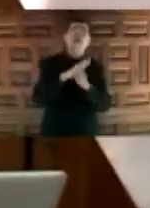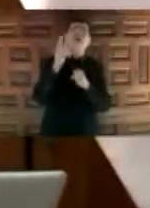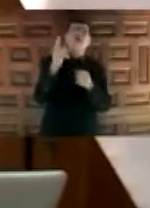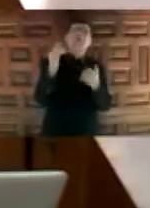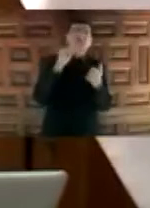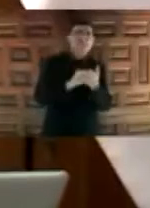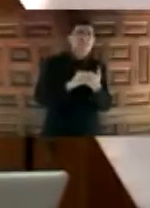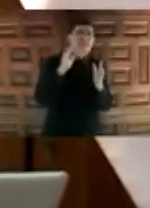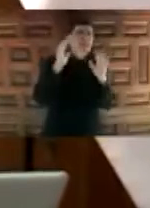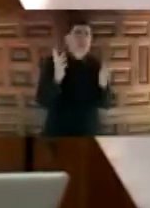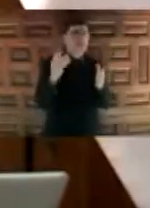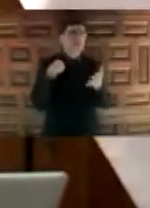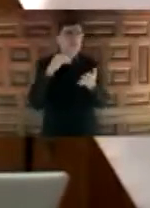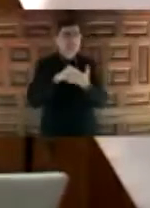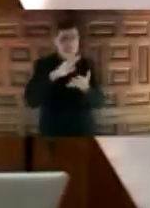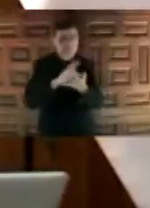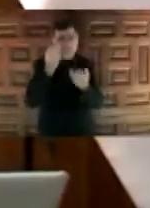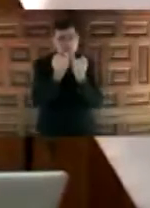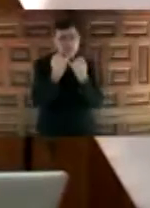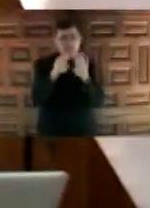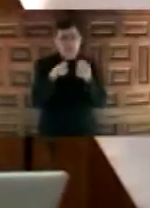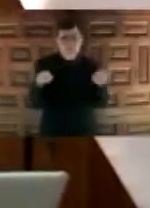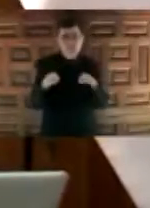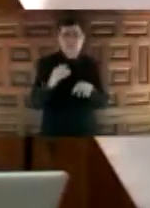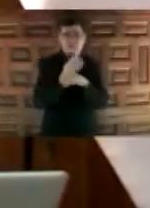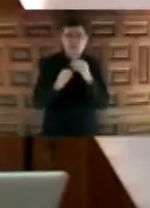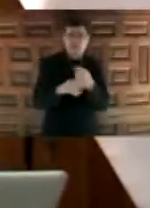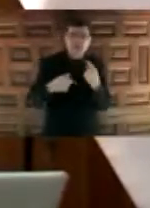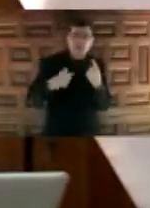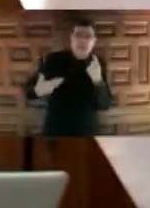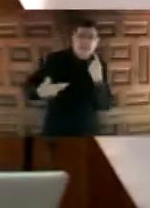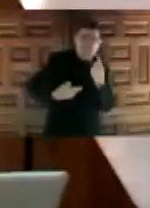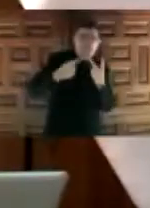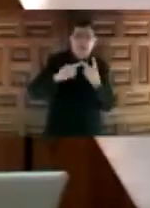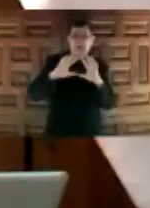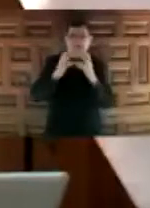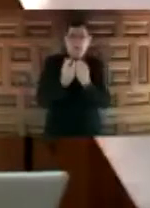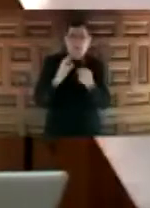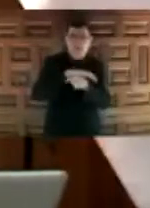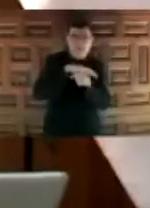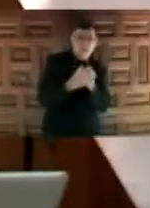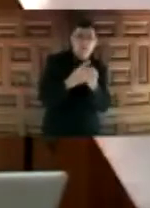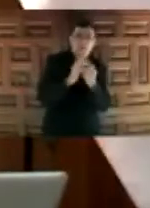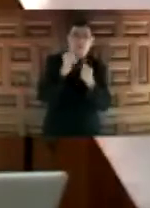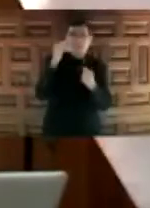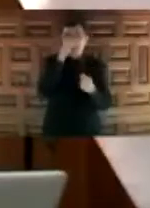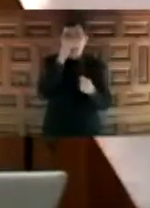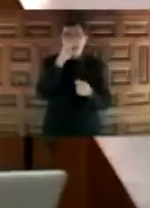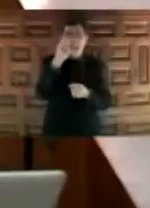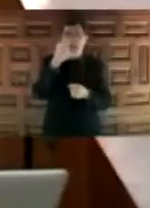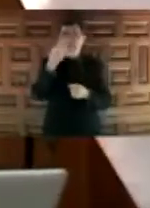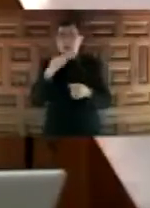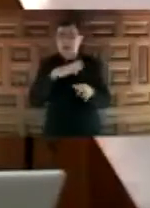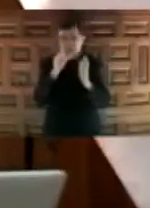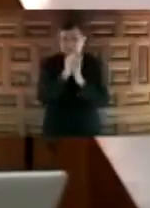ha apostado? Se ha apostado para la equidad en términos de lo que nos demandan la cobertura, las becas, ¿no? Un sistema